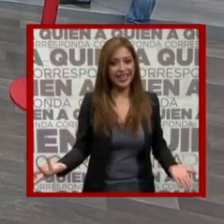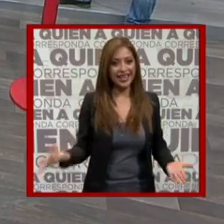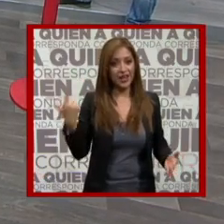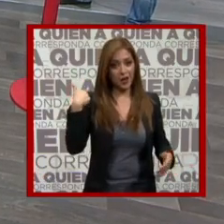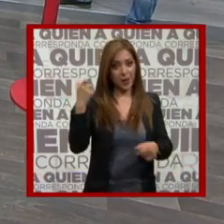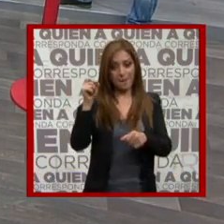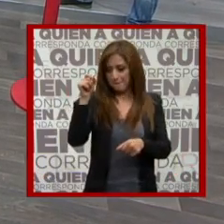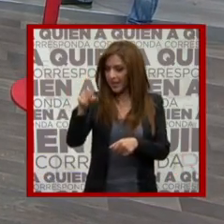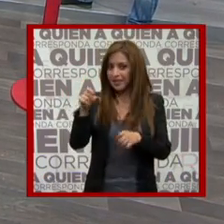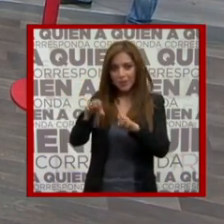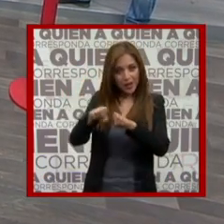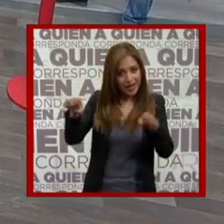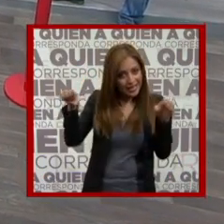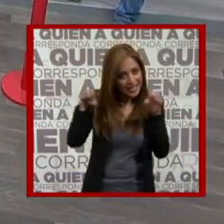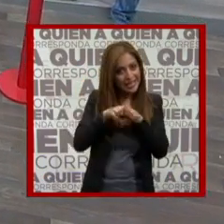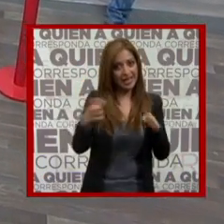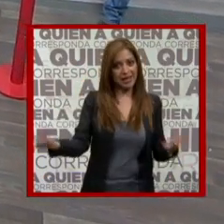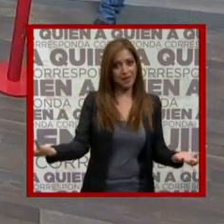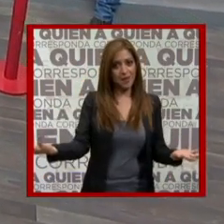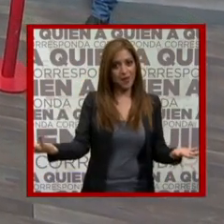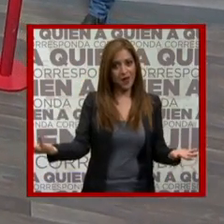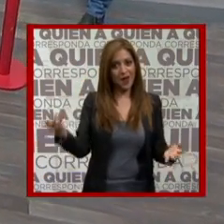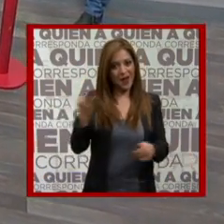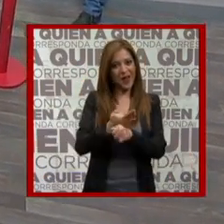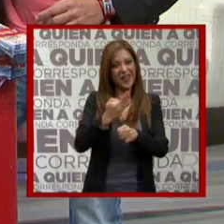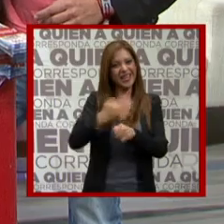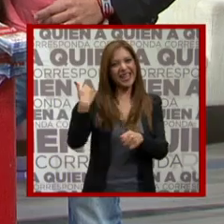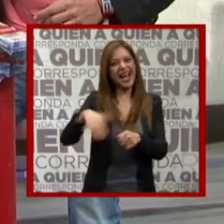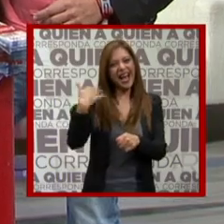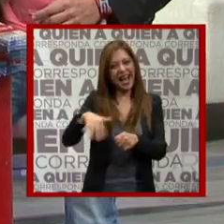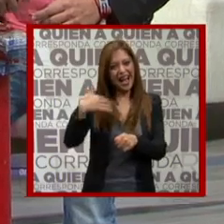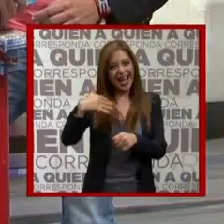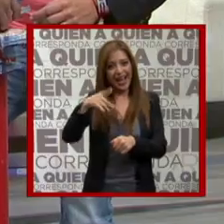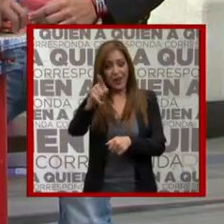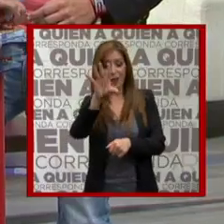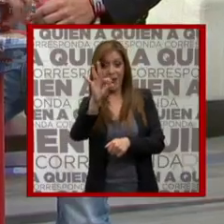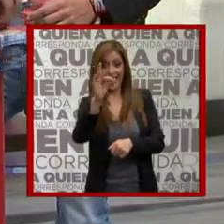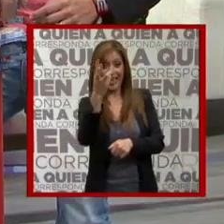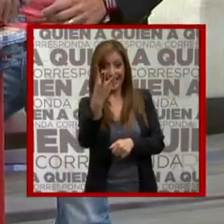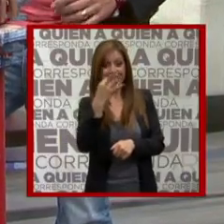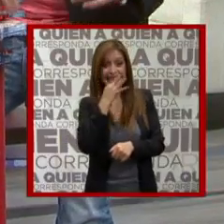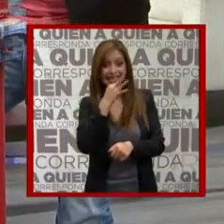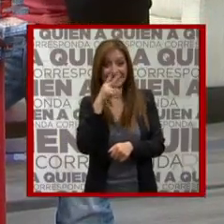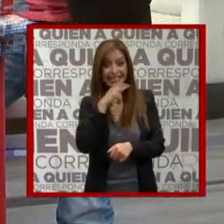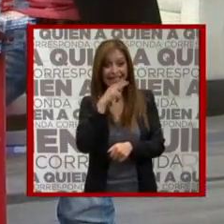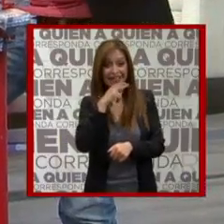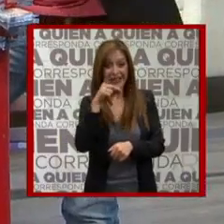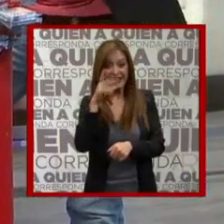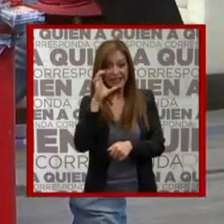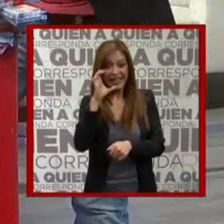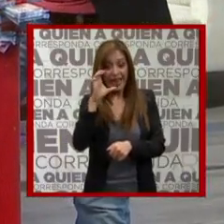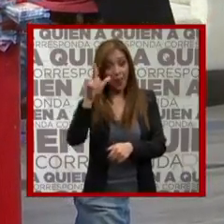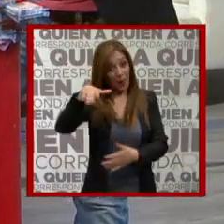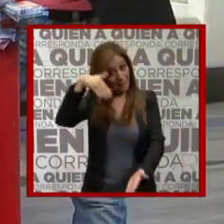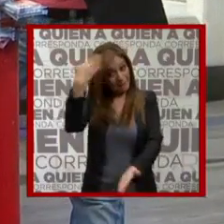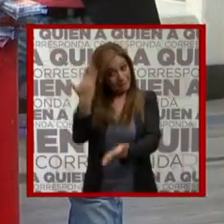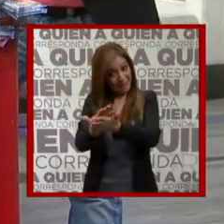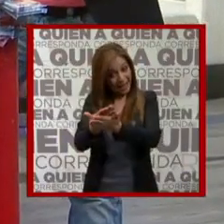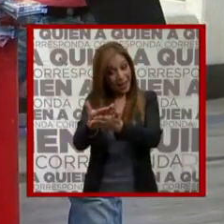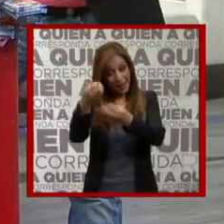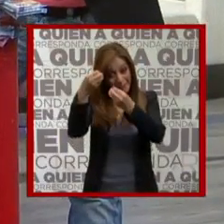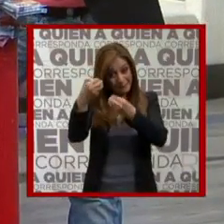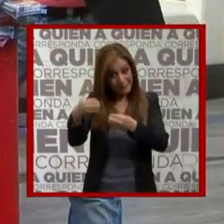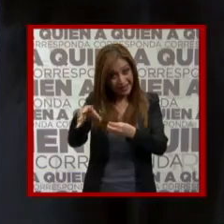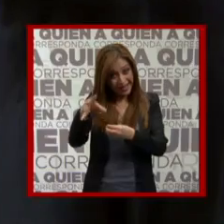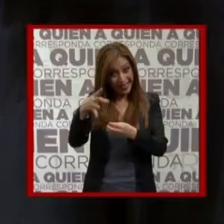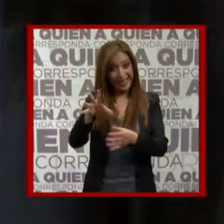mismo equipo, se lo recuerdo. Okay. Ustedes. Nos quedan 43 segundos en el cronómetro. Eso, mucho cuidado. Si se cae el dinero, se pierde, Urbano.